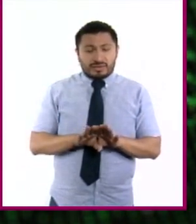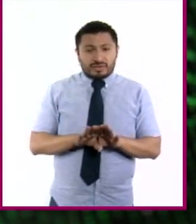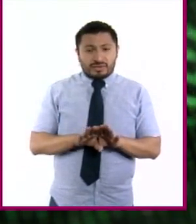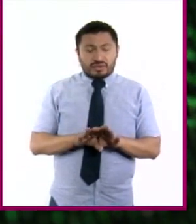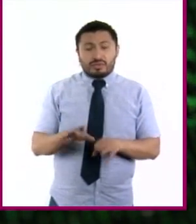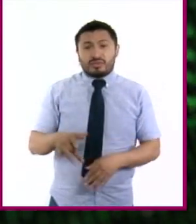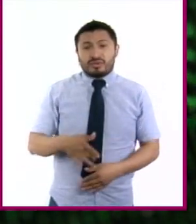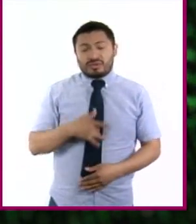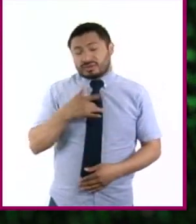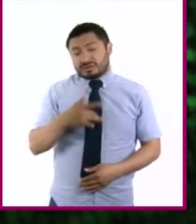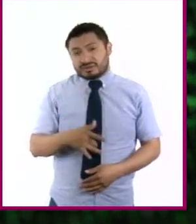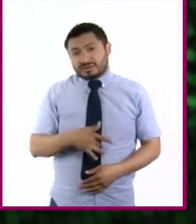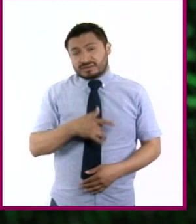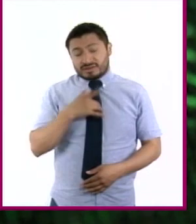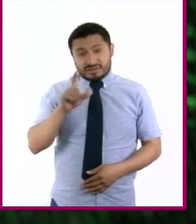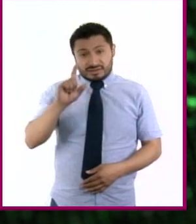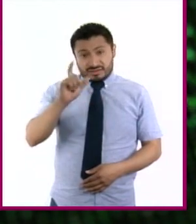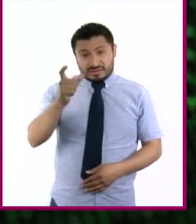evaluación